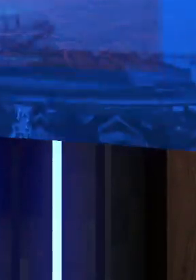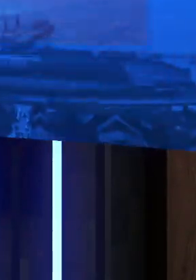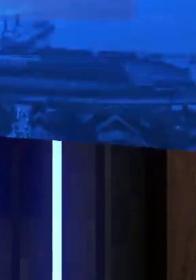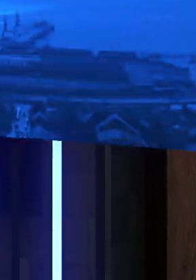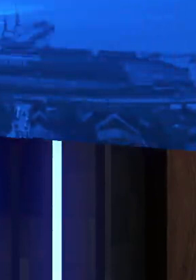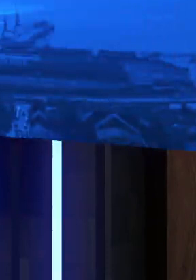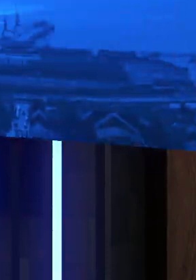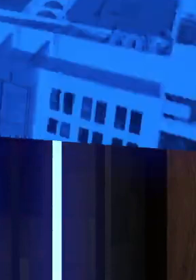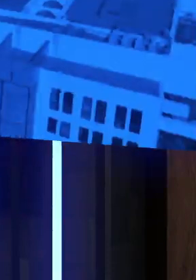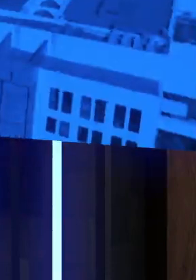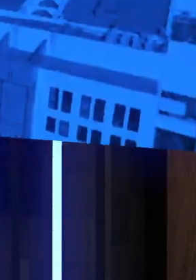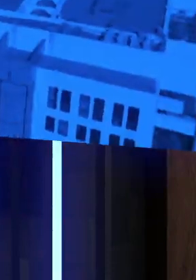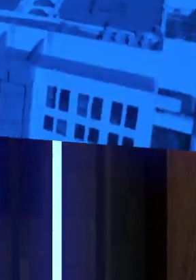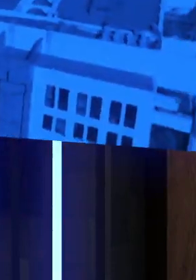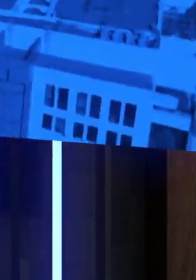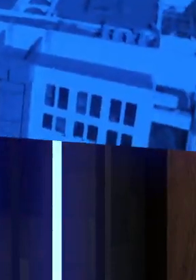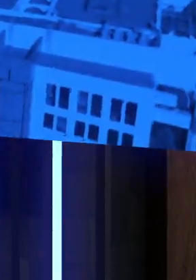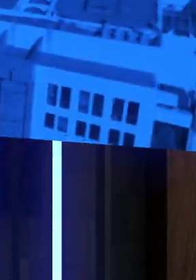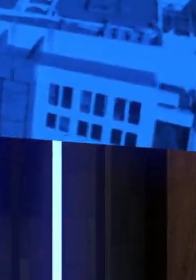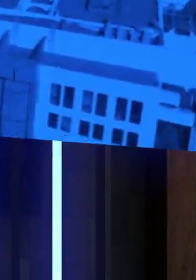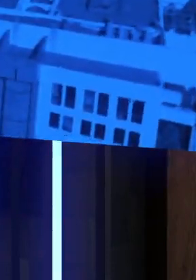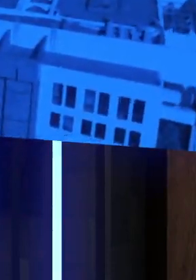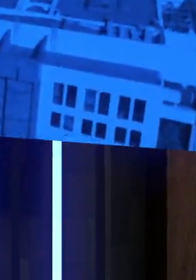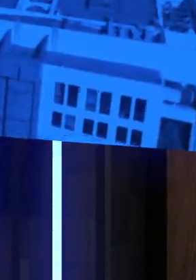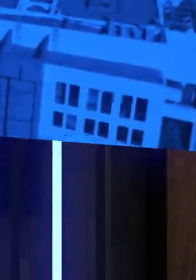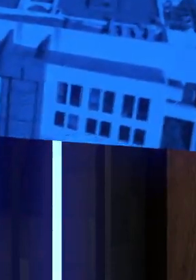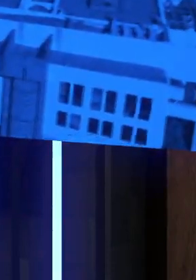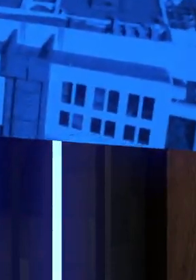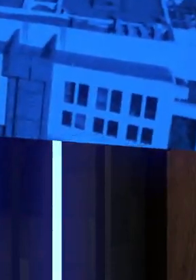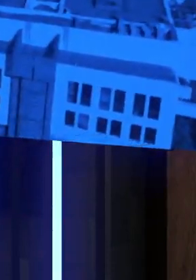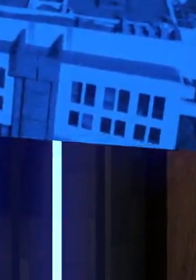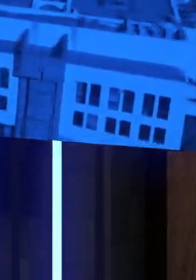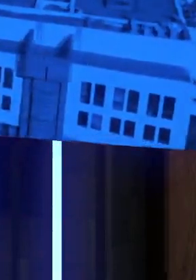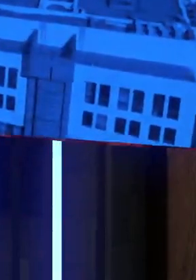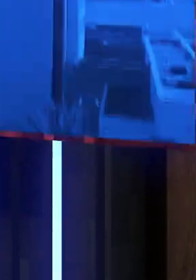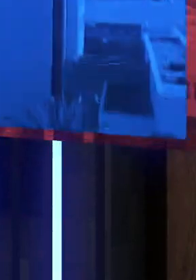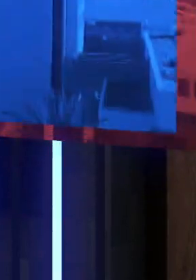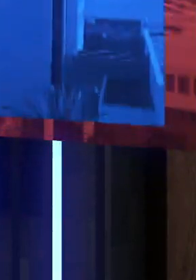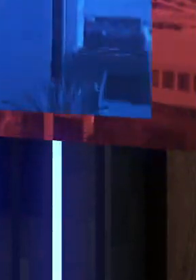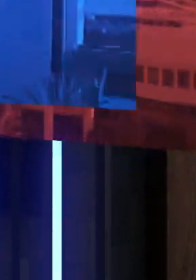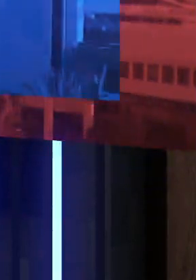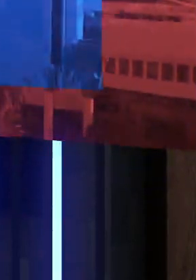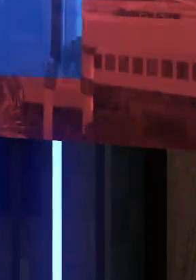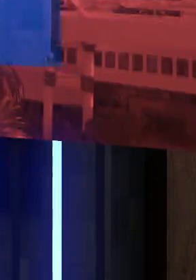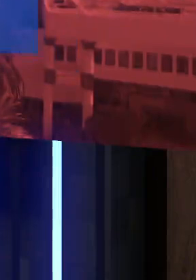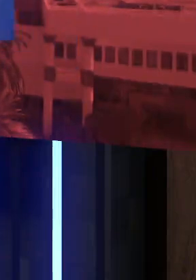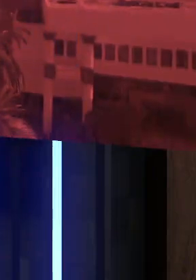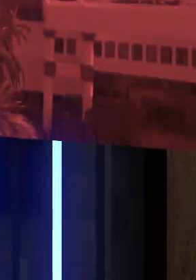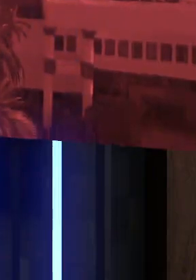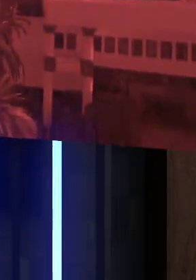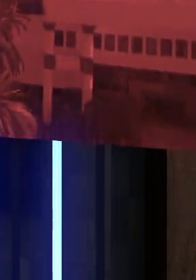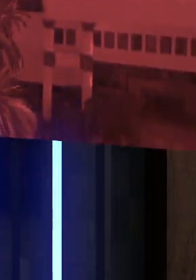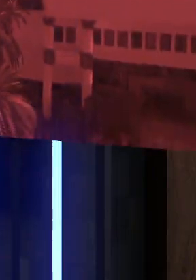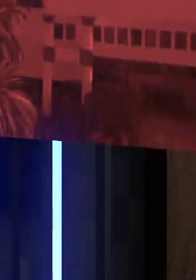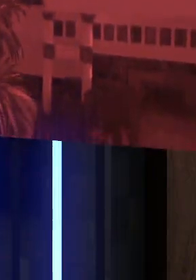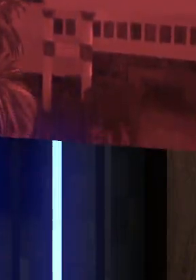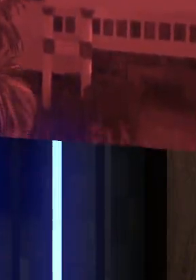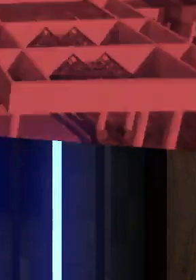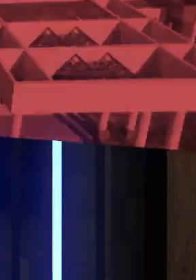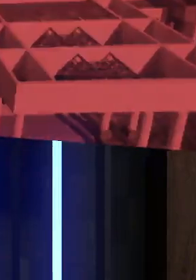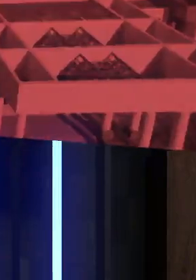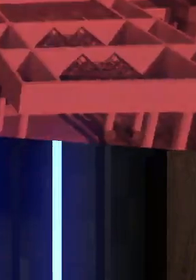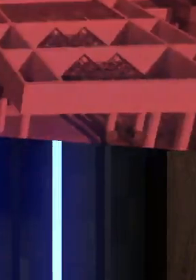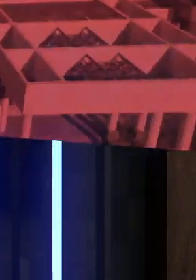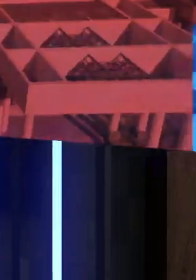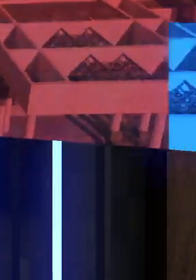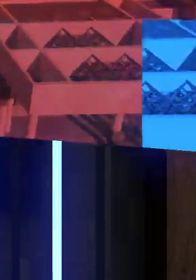incluyen violación, acceso carnal a un menor de edad, introducción de objetos de cualquier índole para un acto sexual y facilitar la